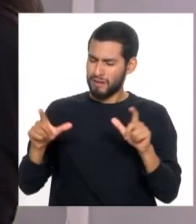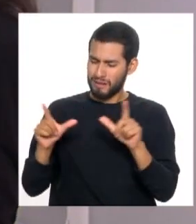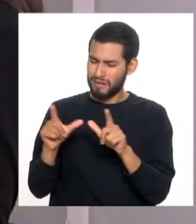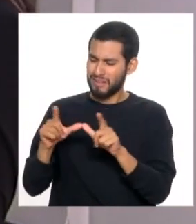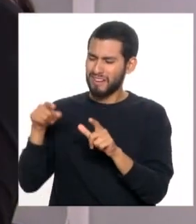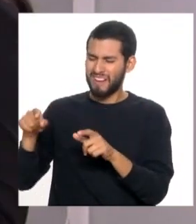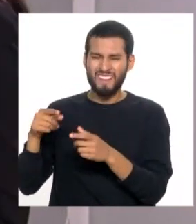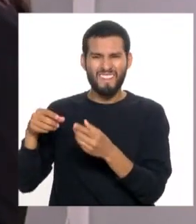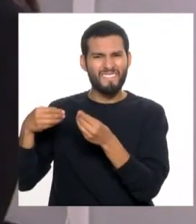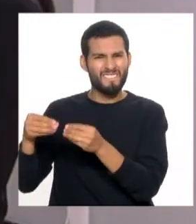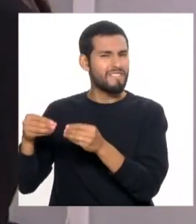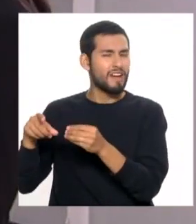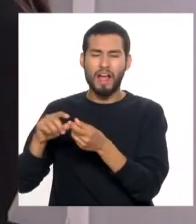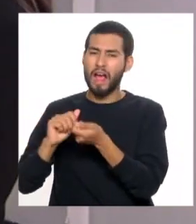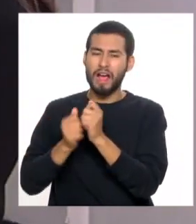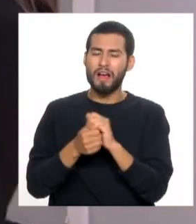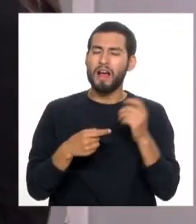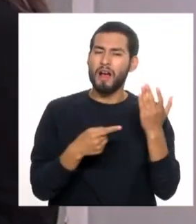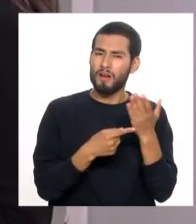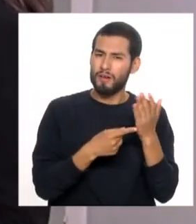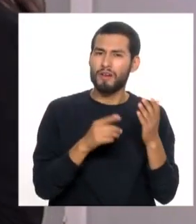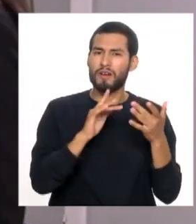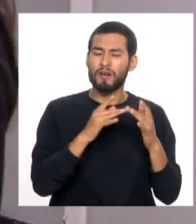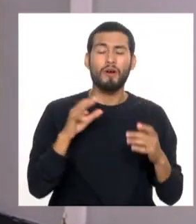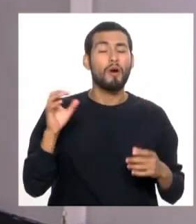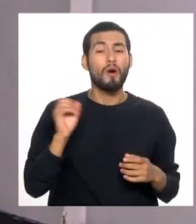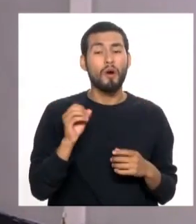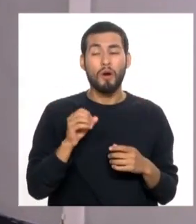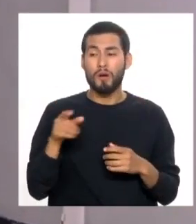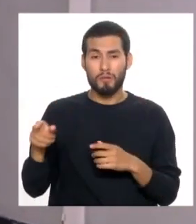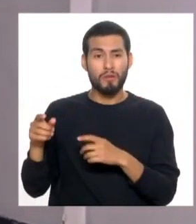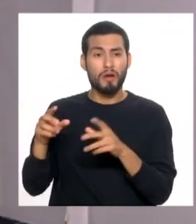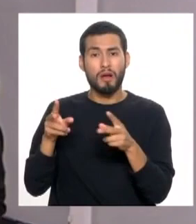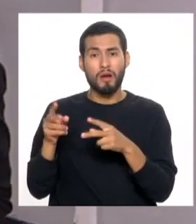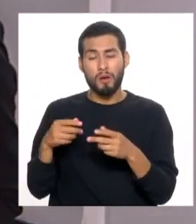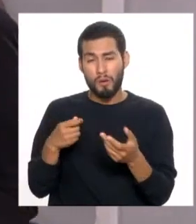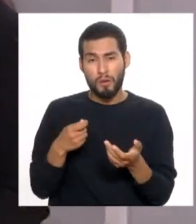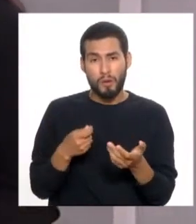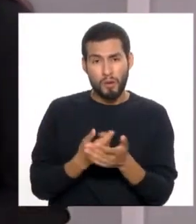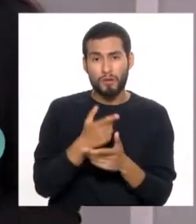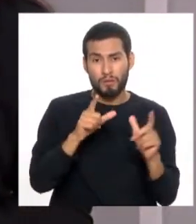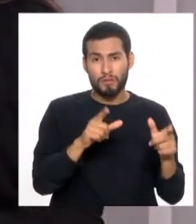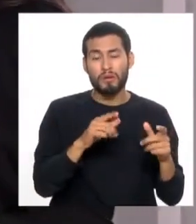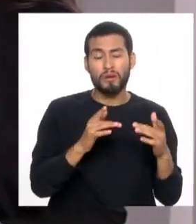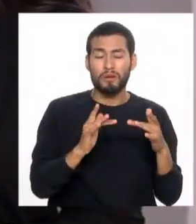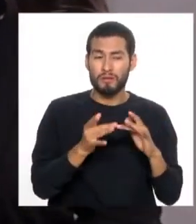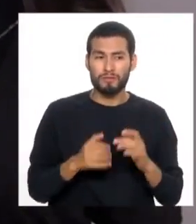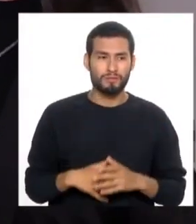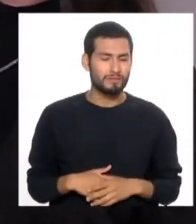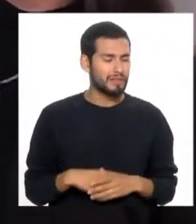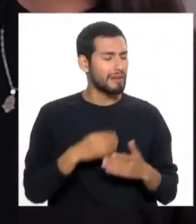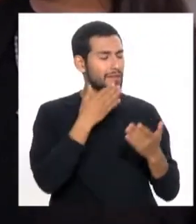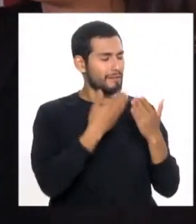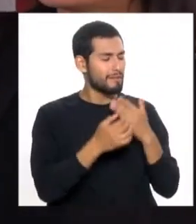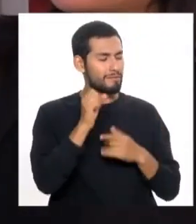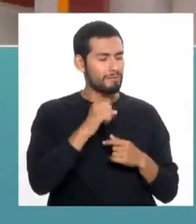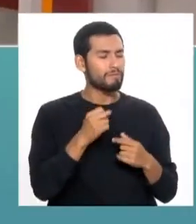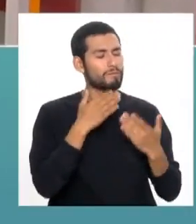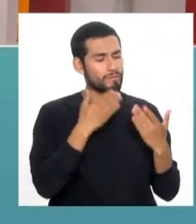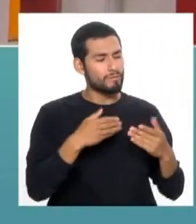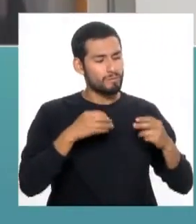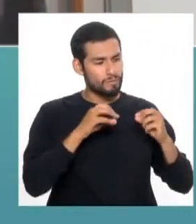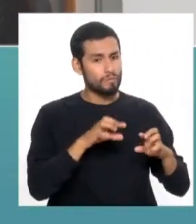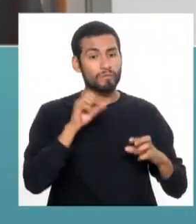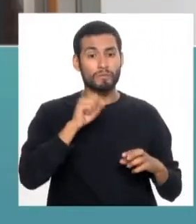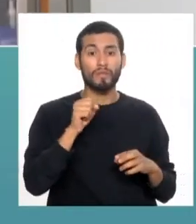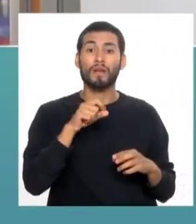de física a virtual, o en el caso sacarla de forma virtual. Sí, buenos días, gracias por la oportunidad. Sí, efectivamente,